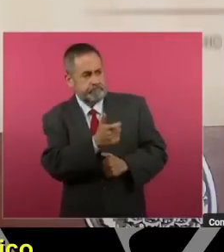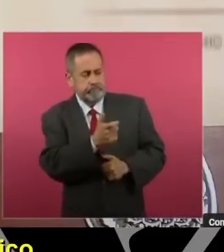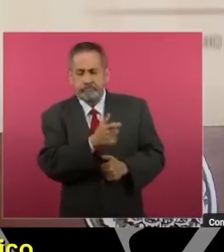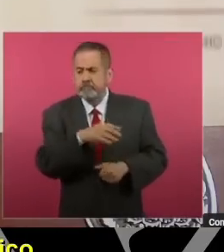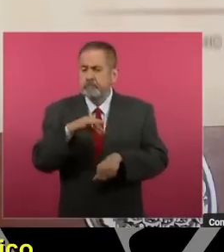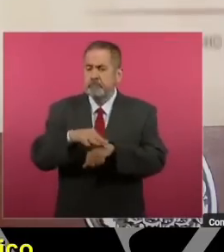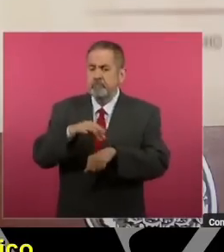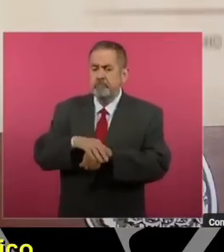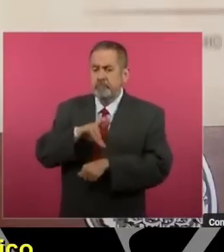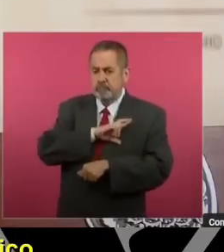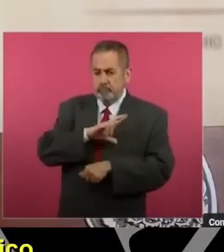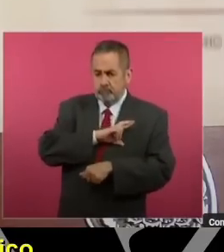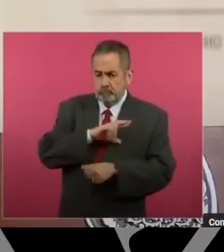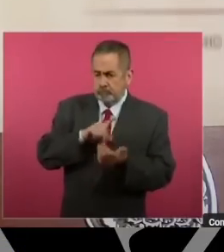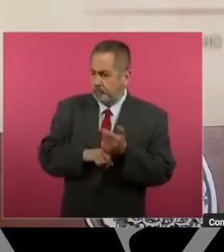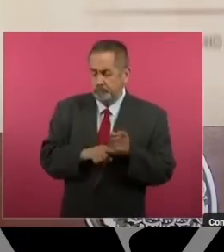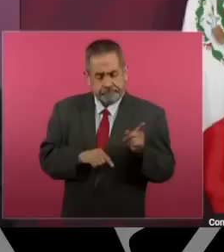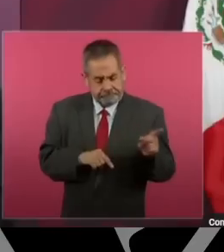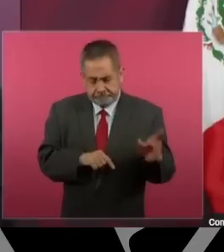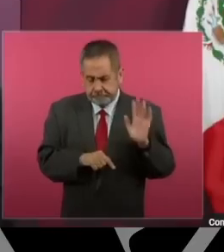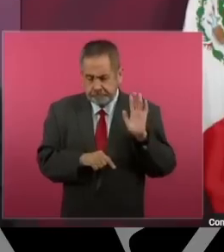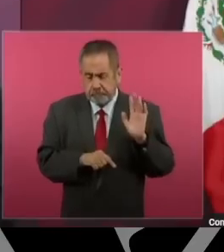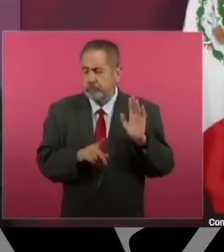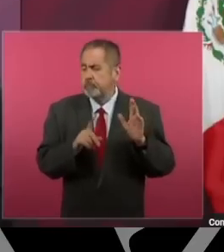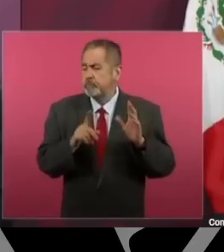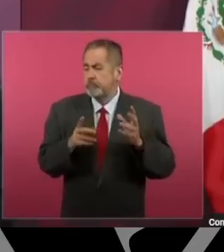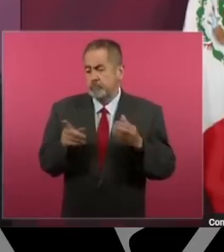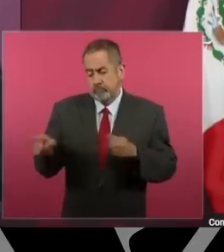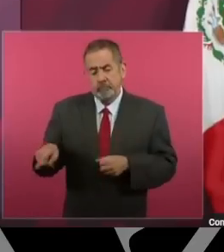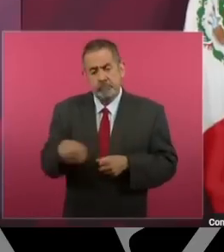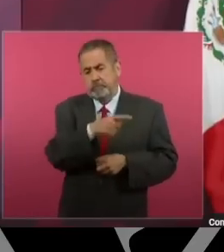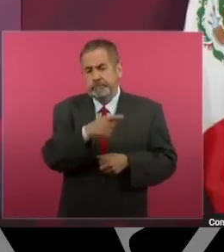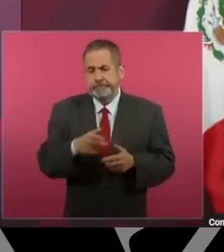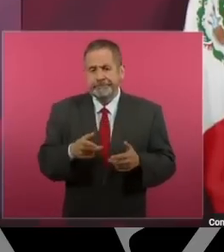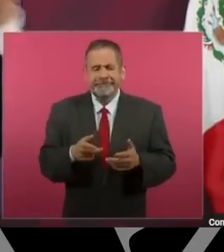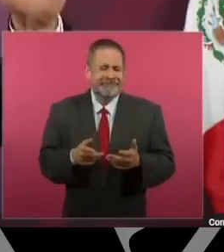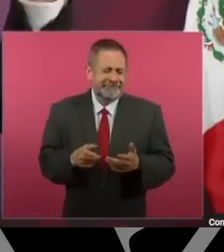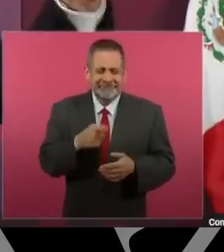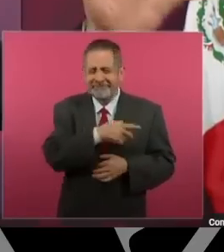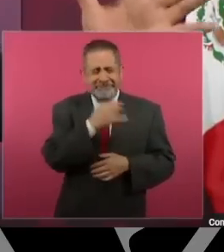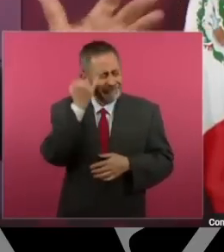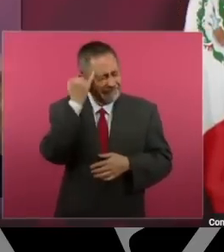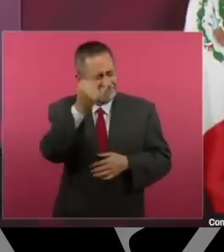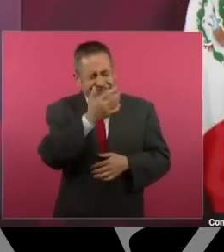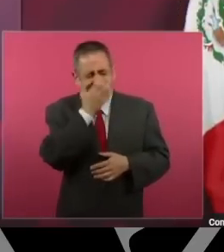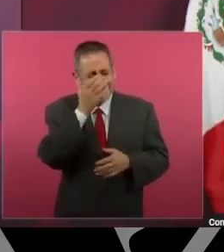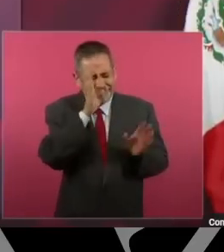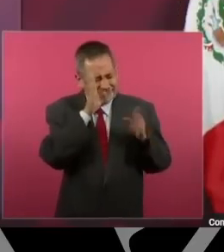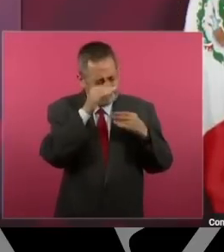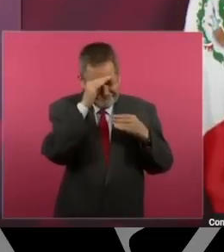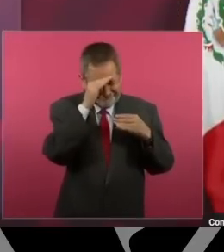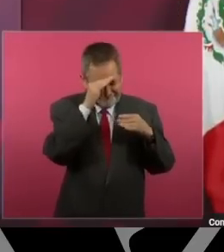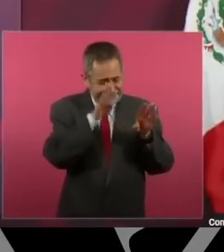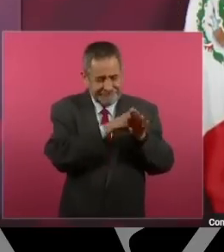oída a una clínica privada Ese es el ideal conservador